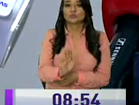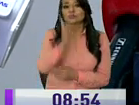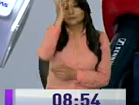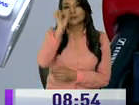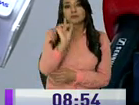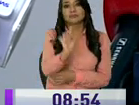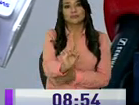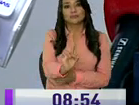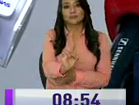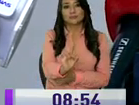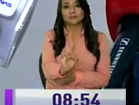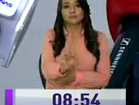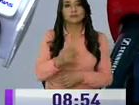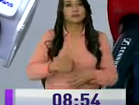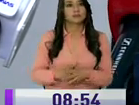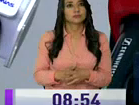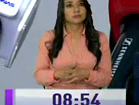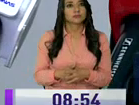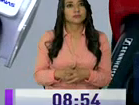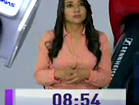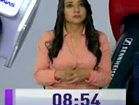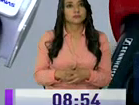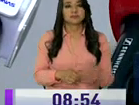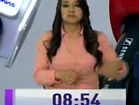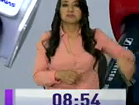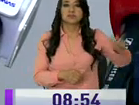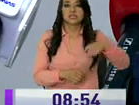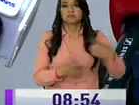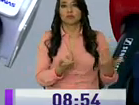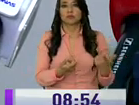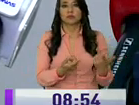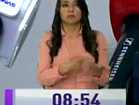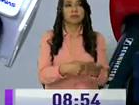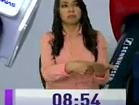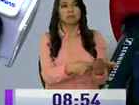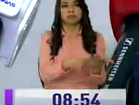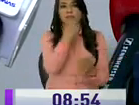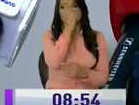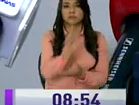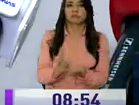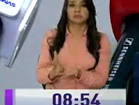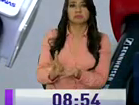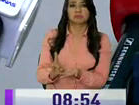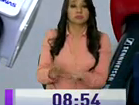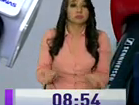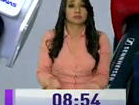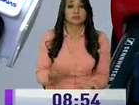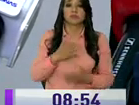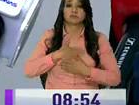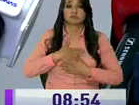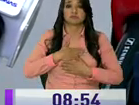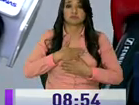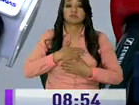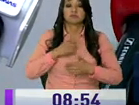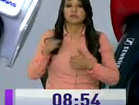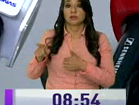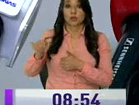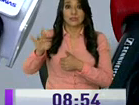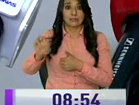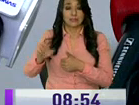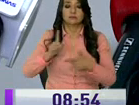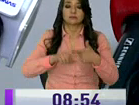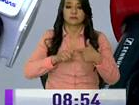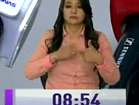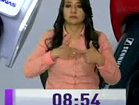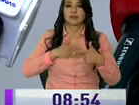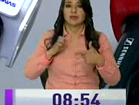resolución elaborada entre gallos y medianoche, se nos ha destituido al doctor Luis Enríquez Villacreces y